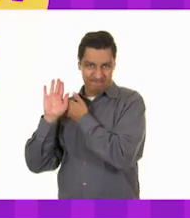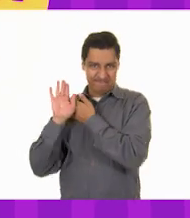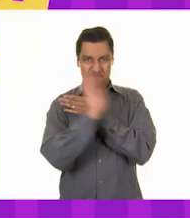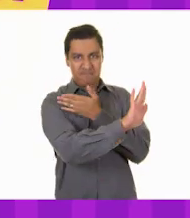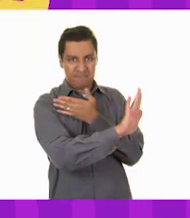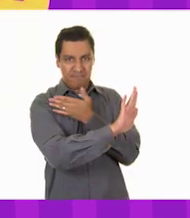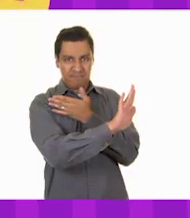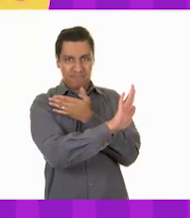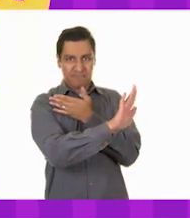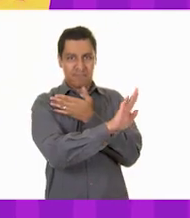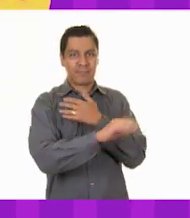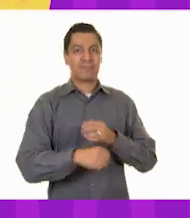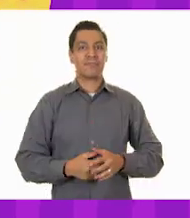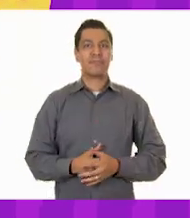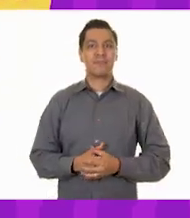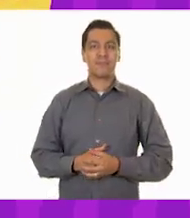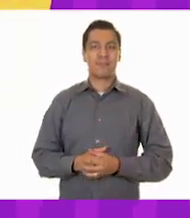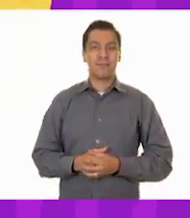otros